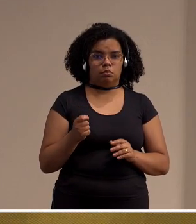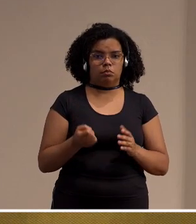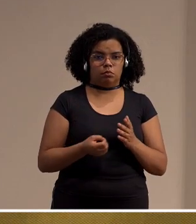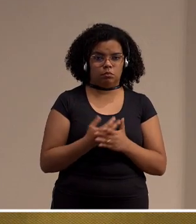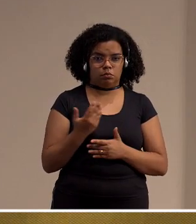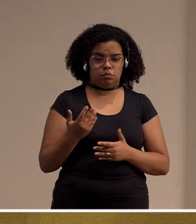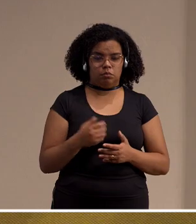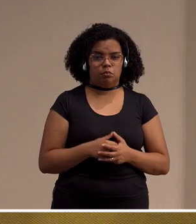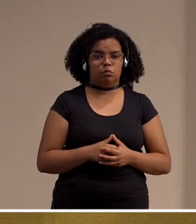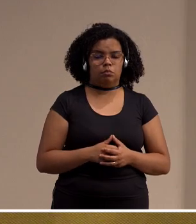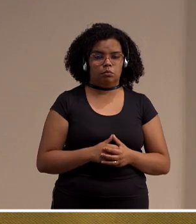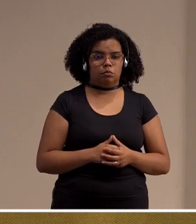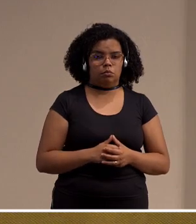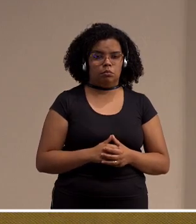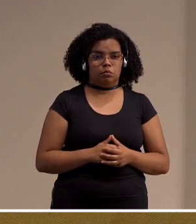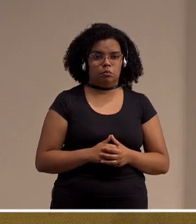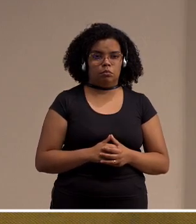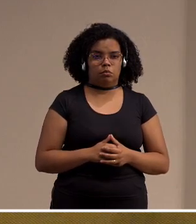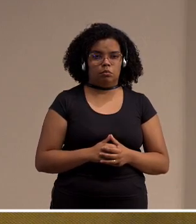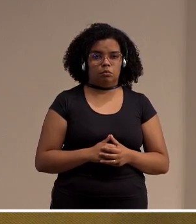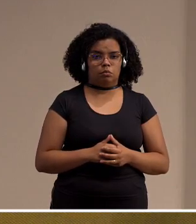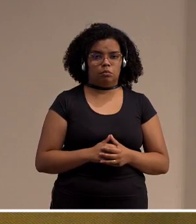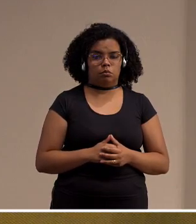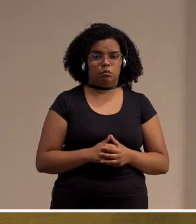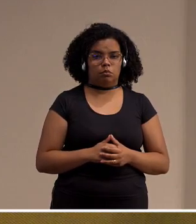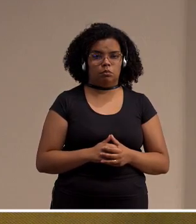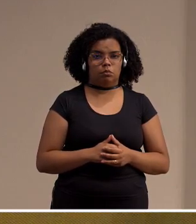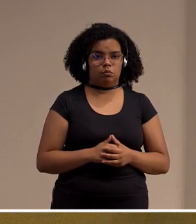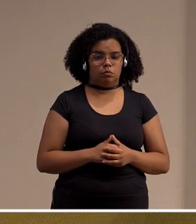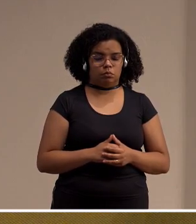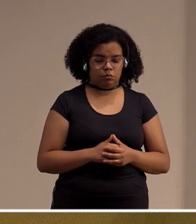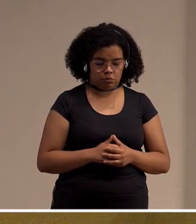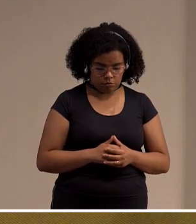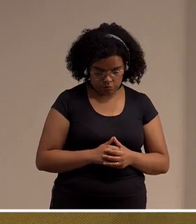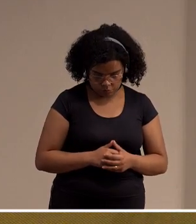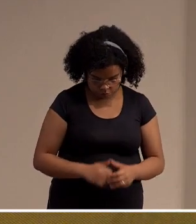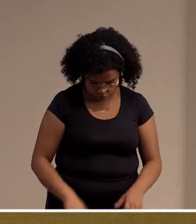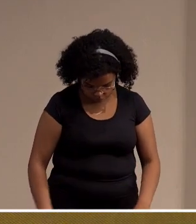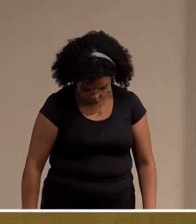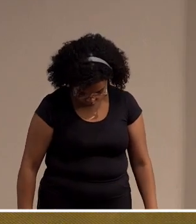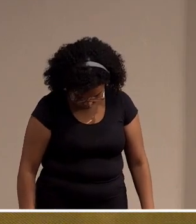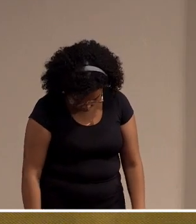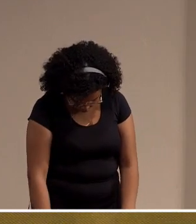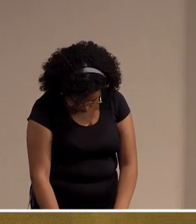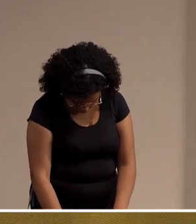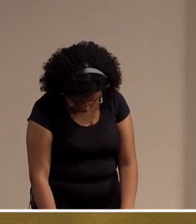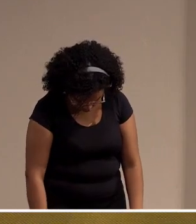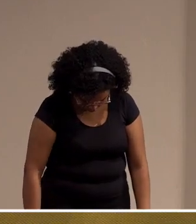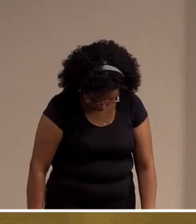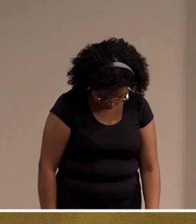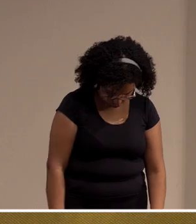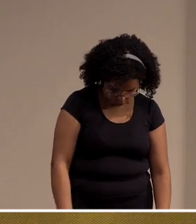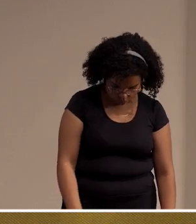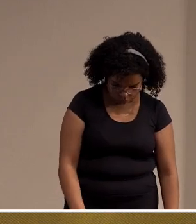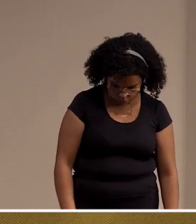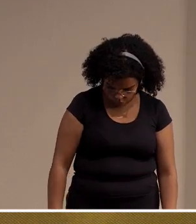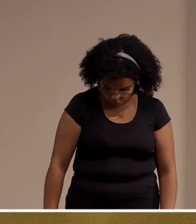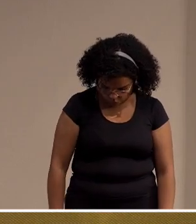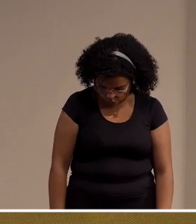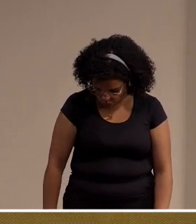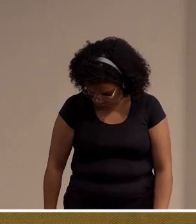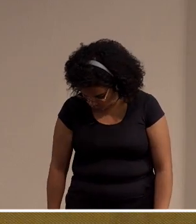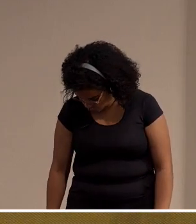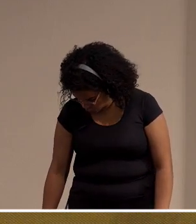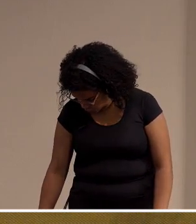y Barbarie, de Sarmiento. Y sí, ahora pensaba que sí, como una